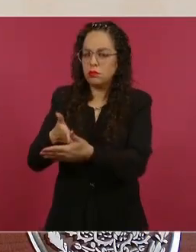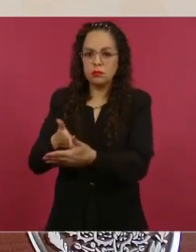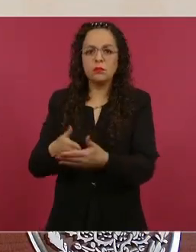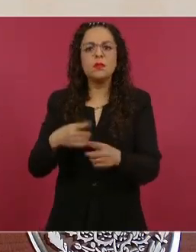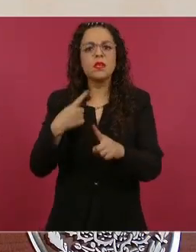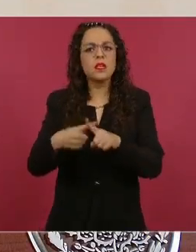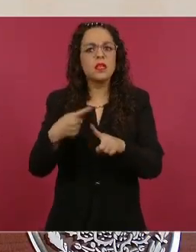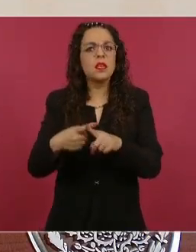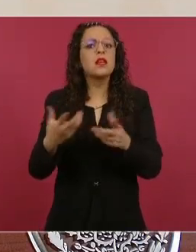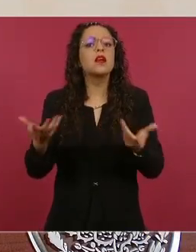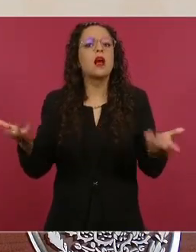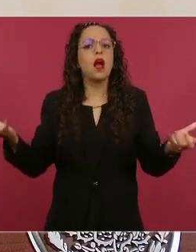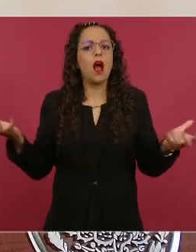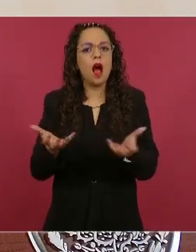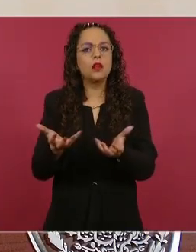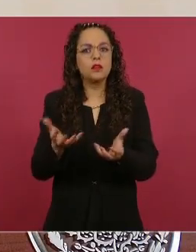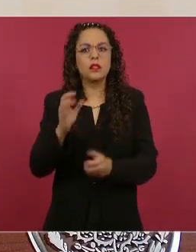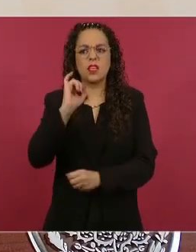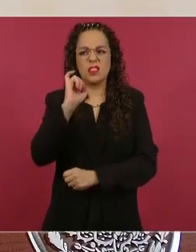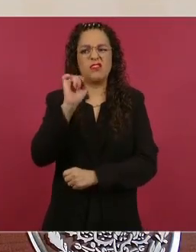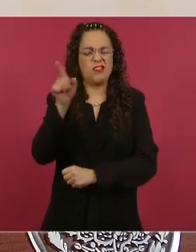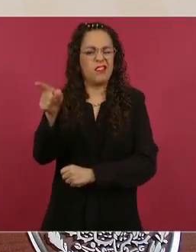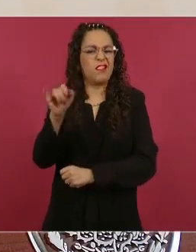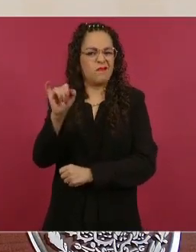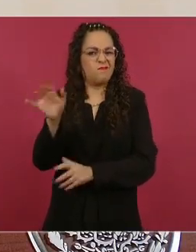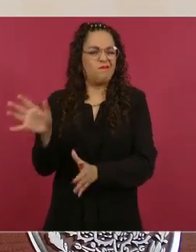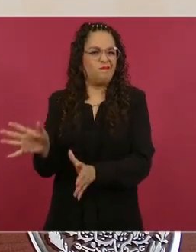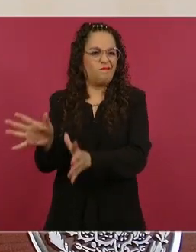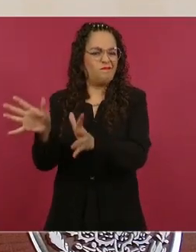Pues quienes han sacado